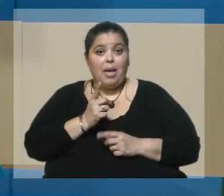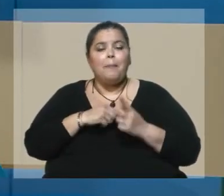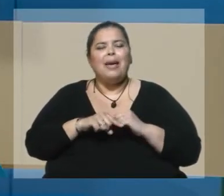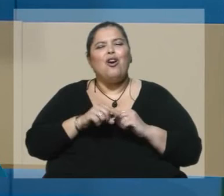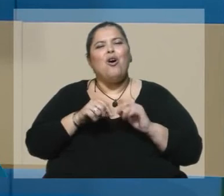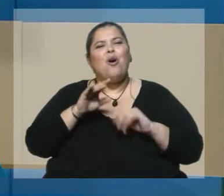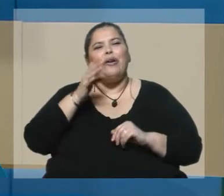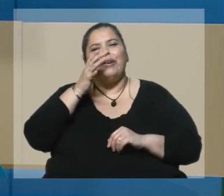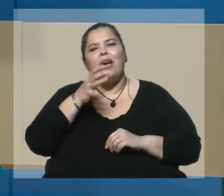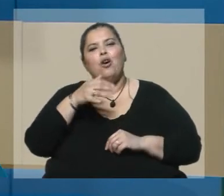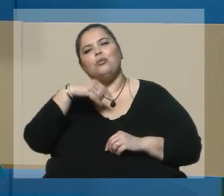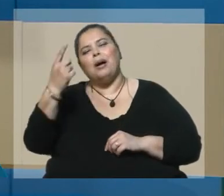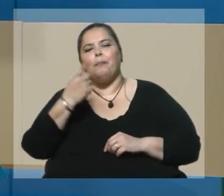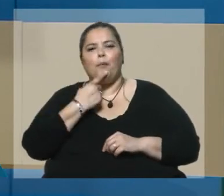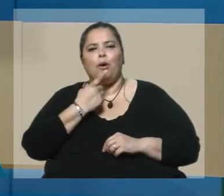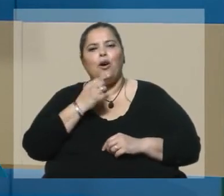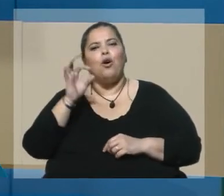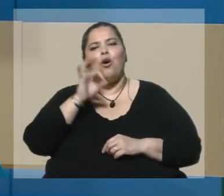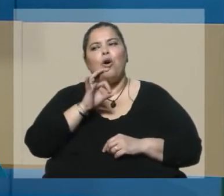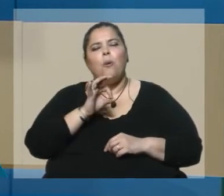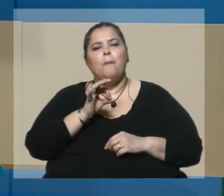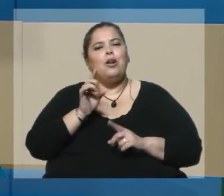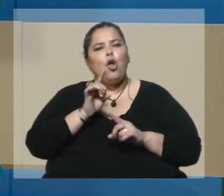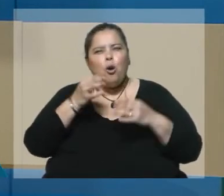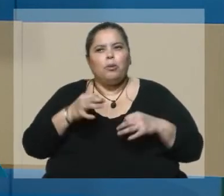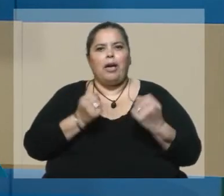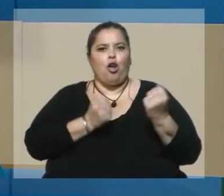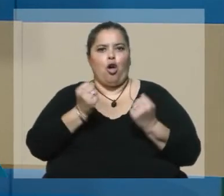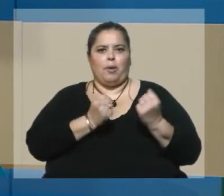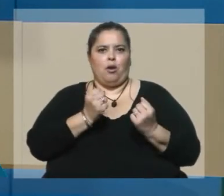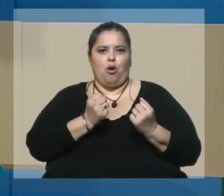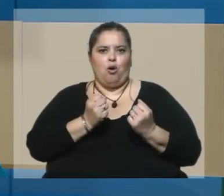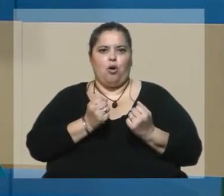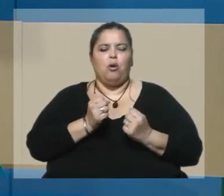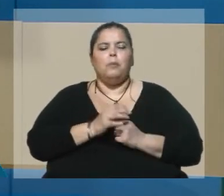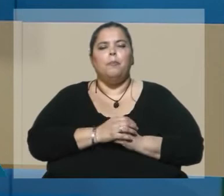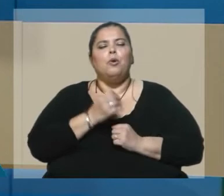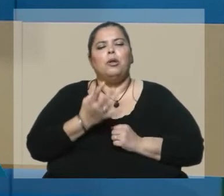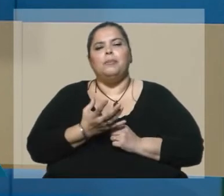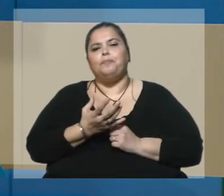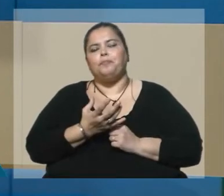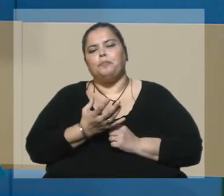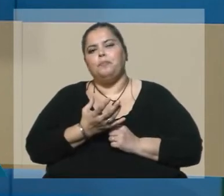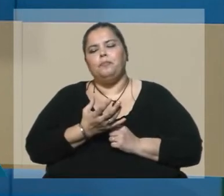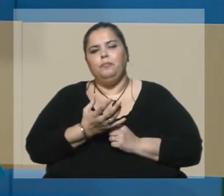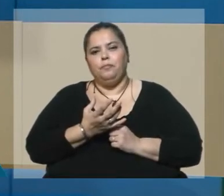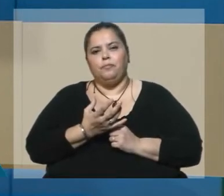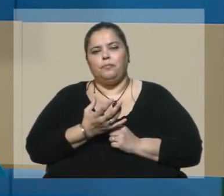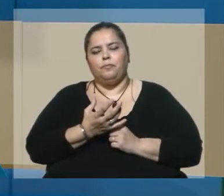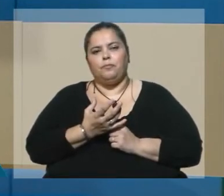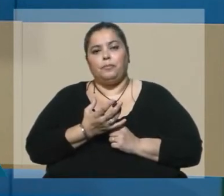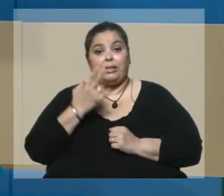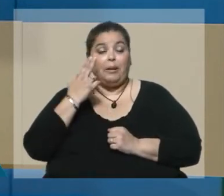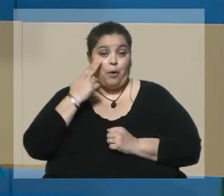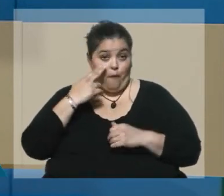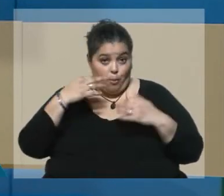geopolíticos y no tanto vinculados a lo comercial estrictamente el problema o si se quiere el